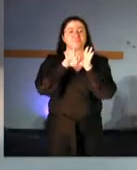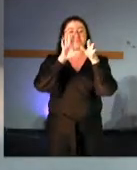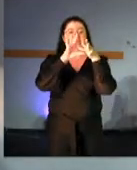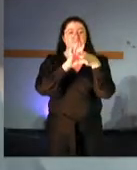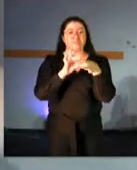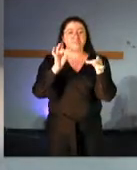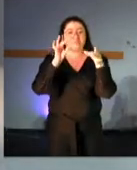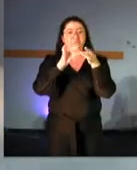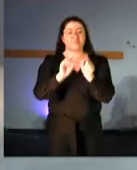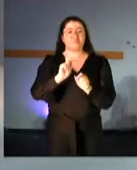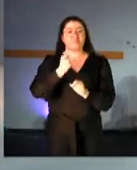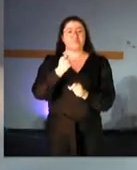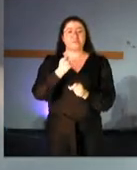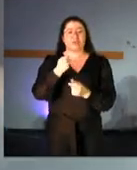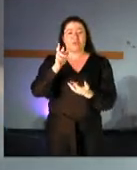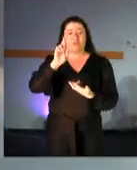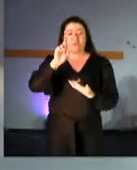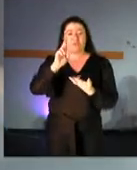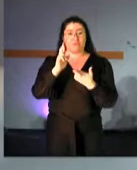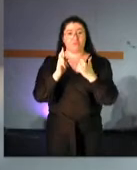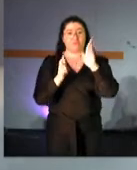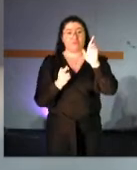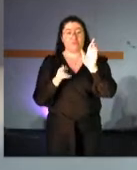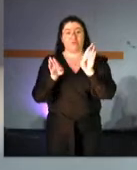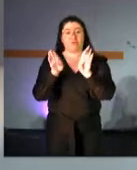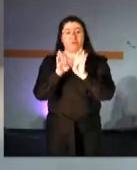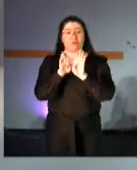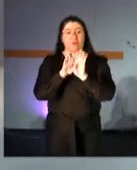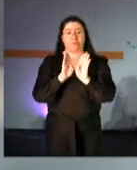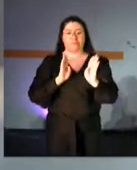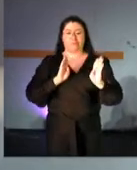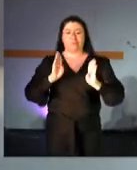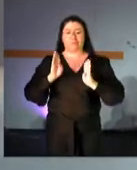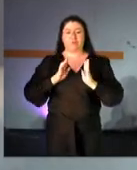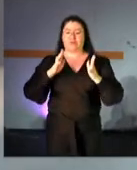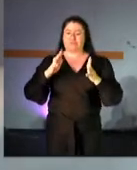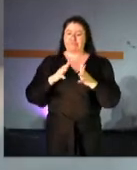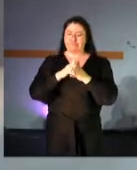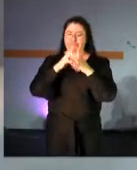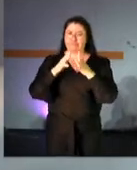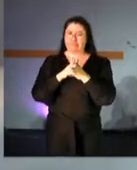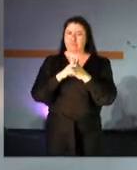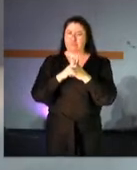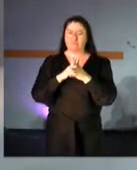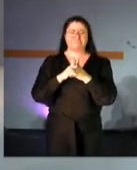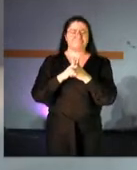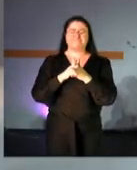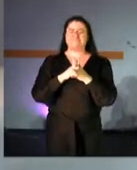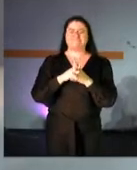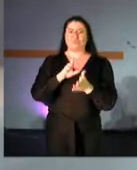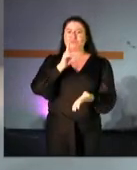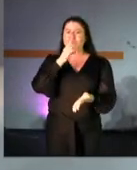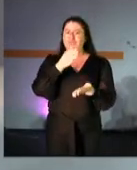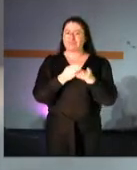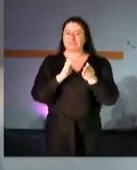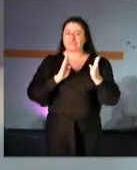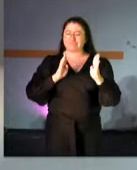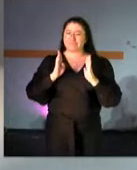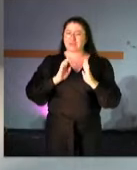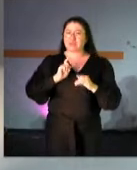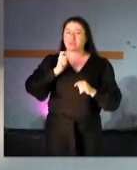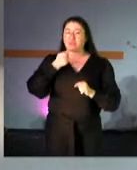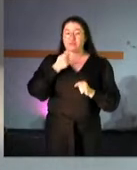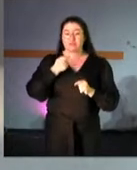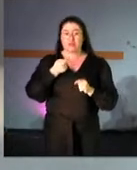una victoria revolucionaria no es una batalla meramente militar. Sí es una batalla militar, pero es una batalla militar entre un